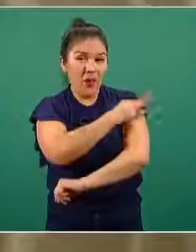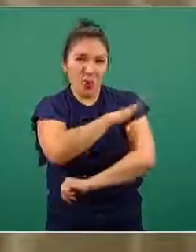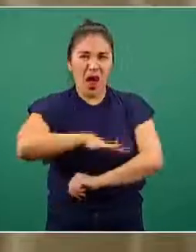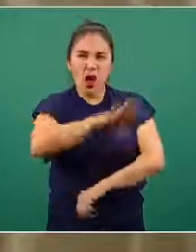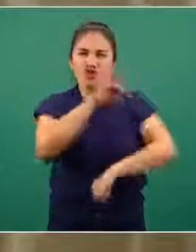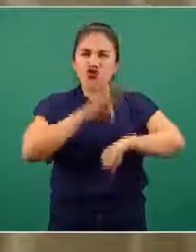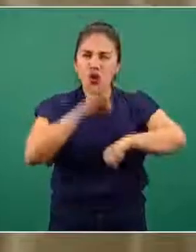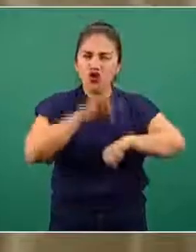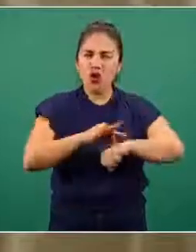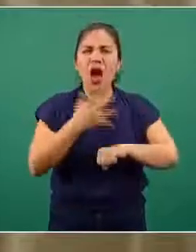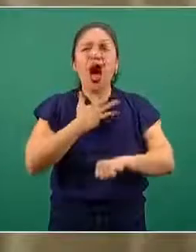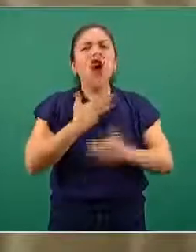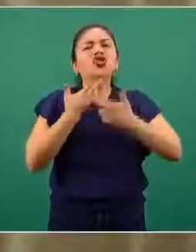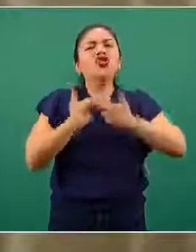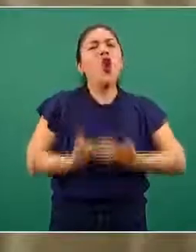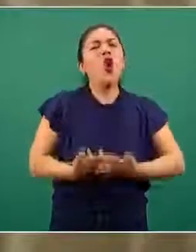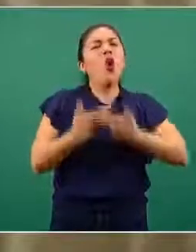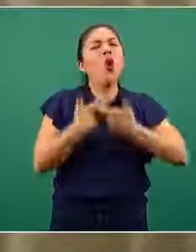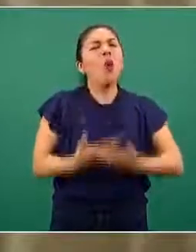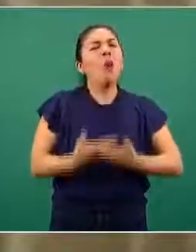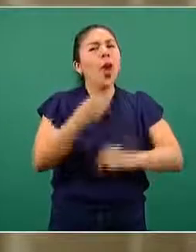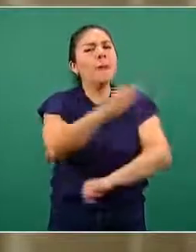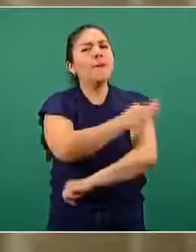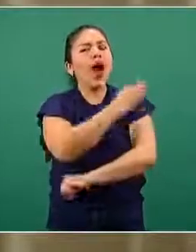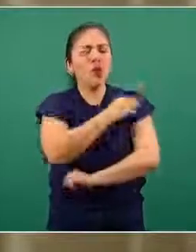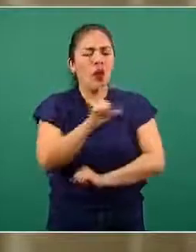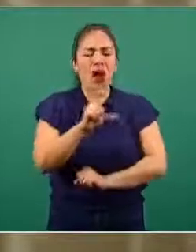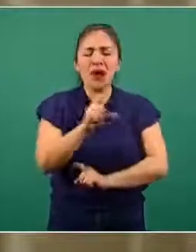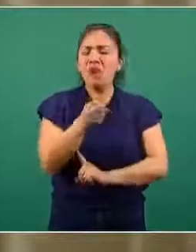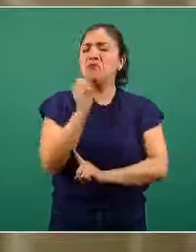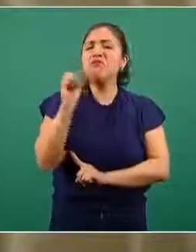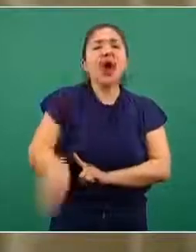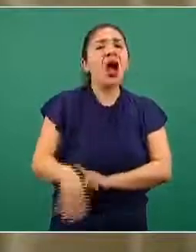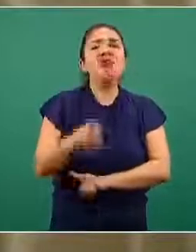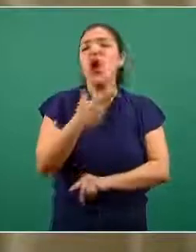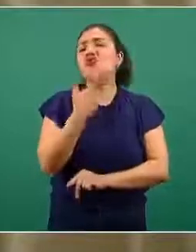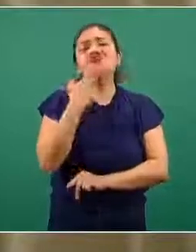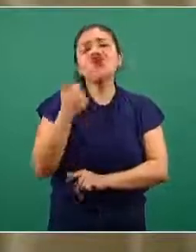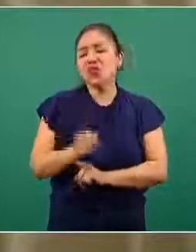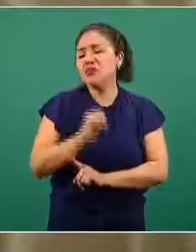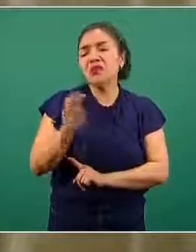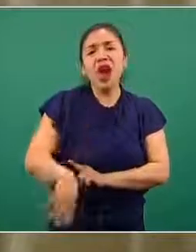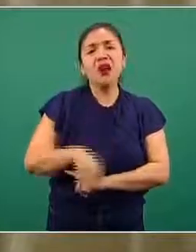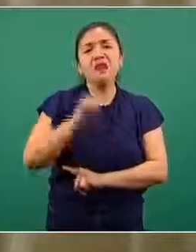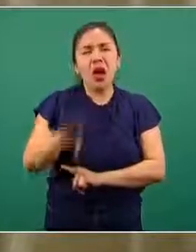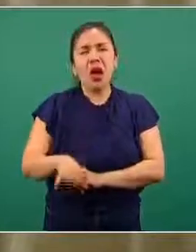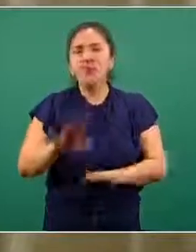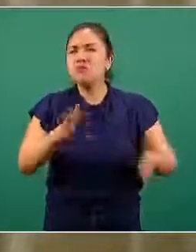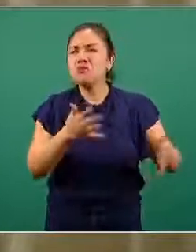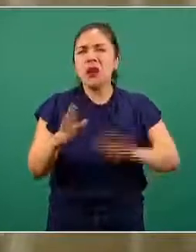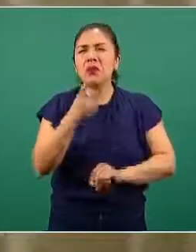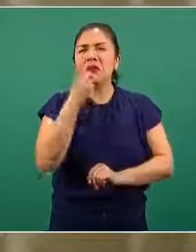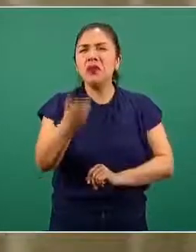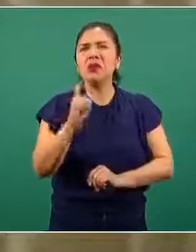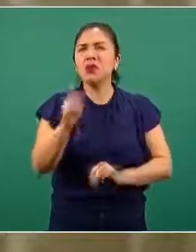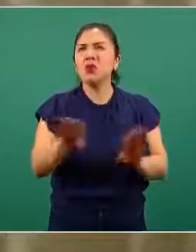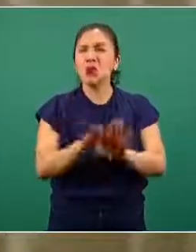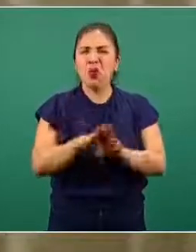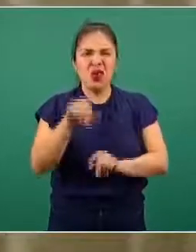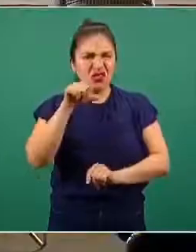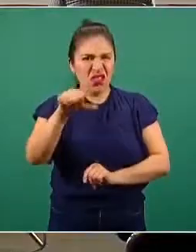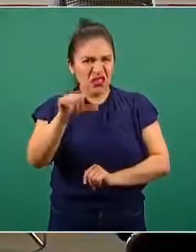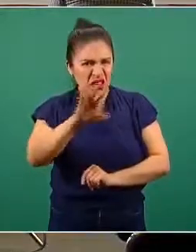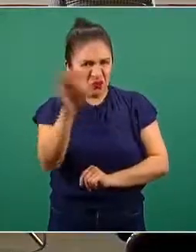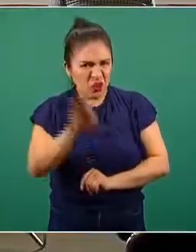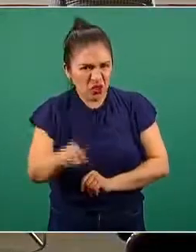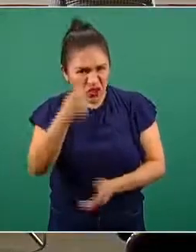como que hay cierto sobrante que termina siendo desperdiciado, que era más o menos un